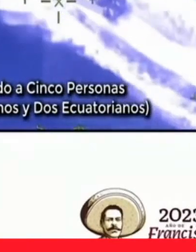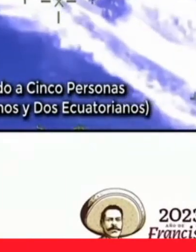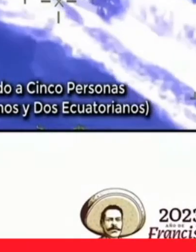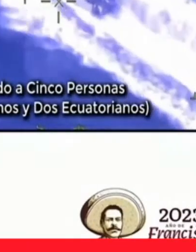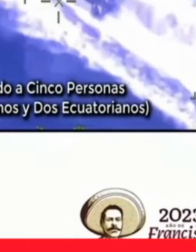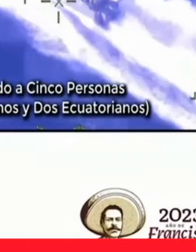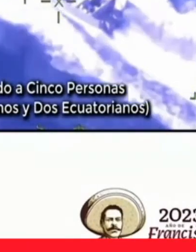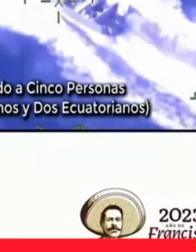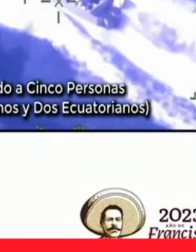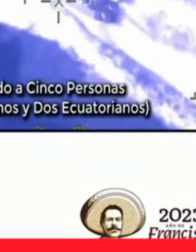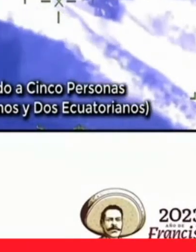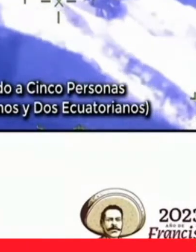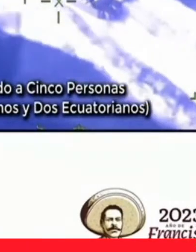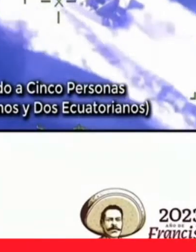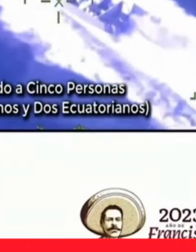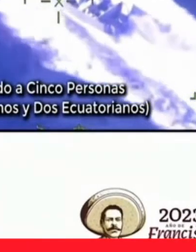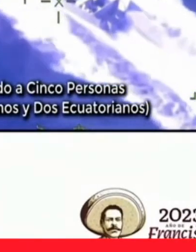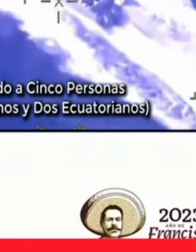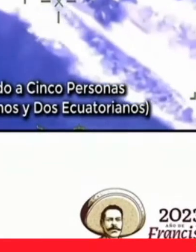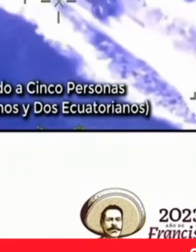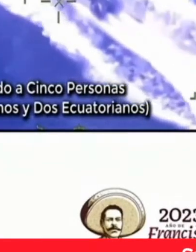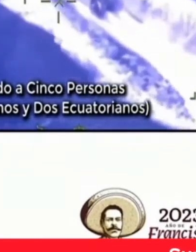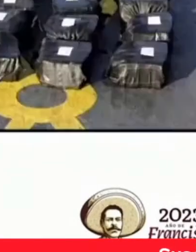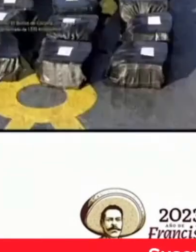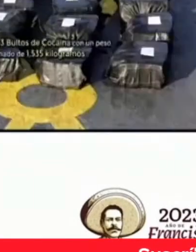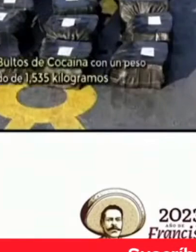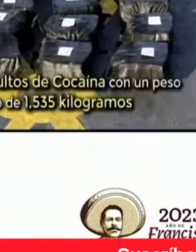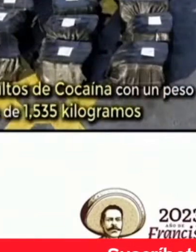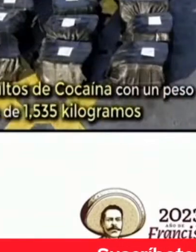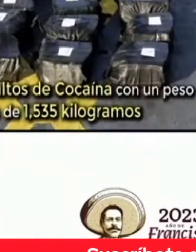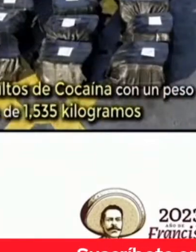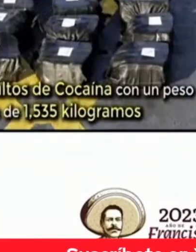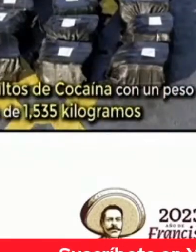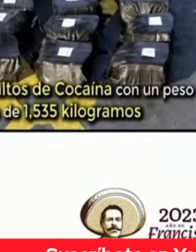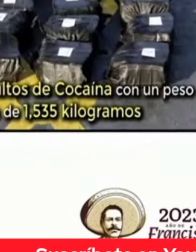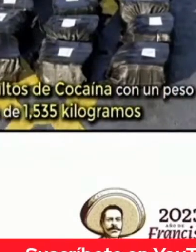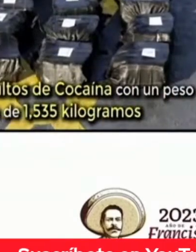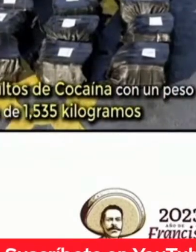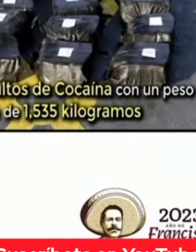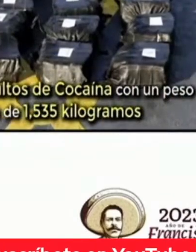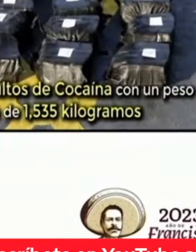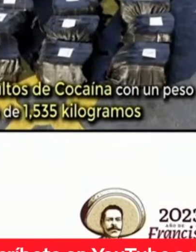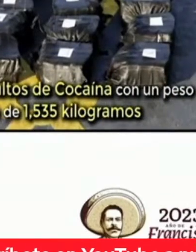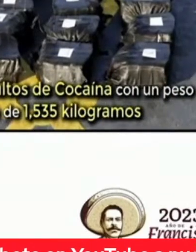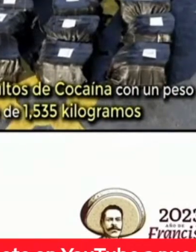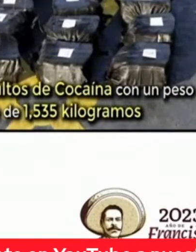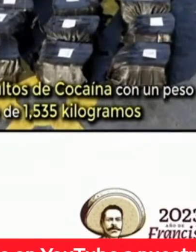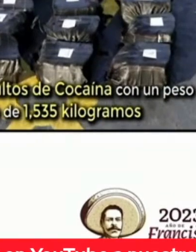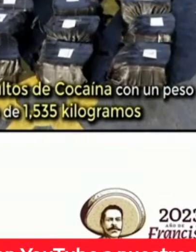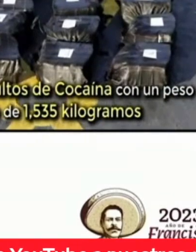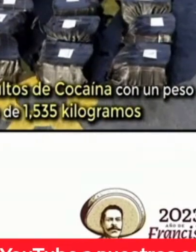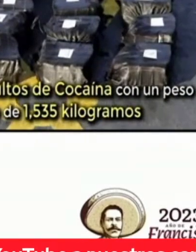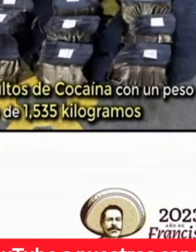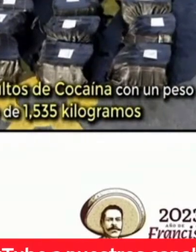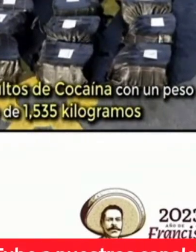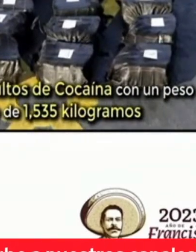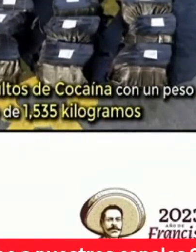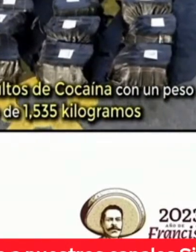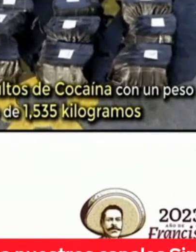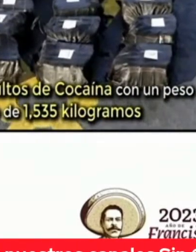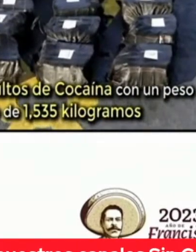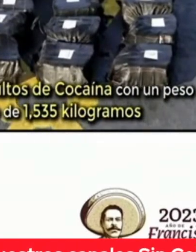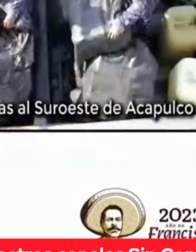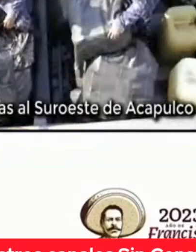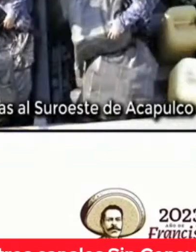dos Ecuatorianos ahí sí hubo treinta y tres bultos de cocaína que arrojaron al mar con un peso aproximado de mil quinientos treinta y cinco